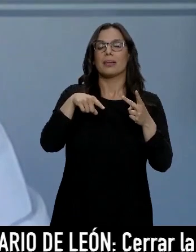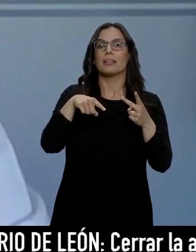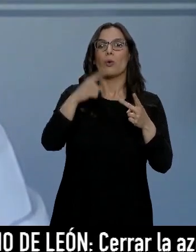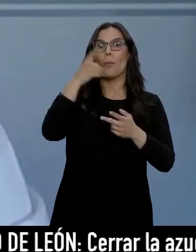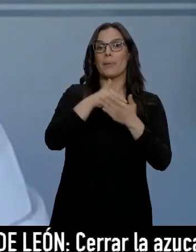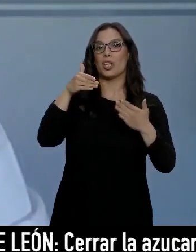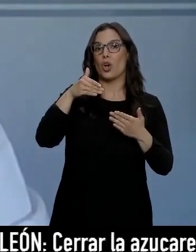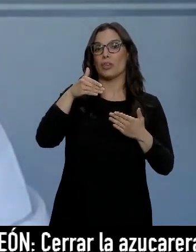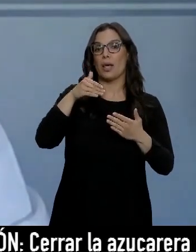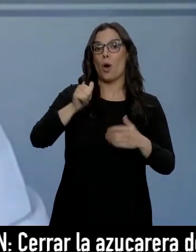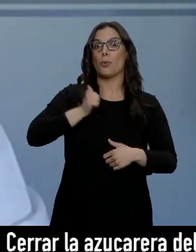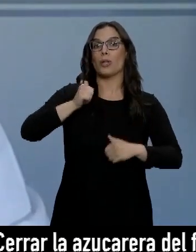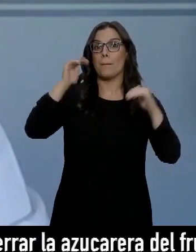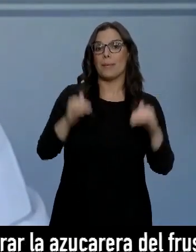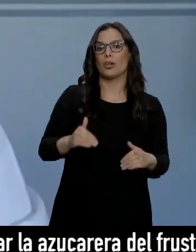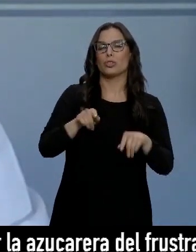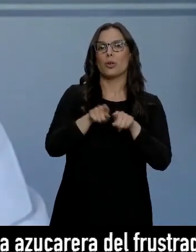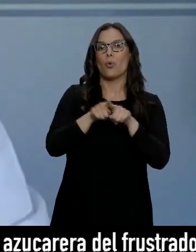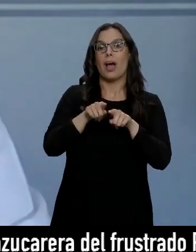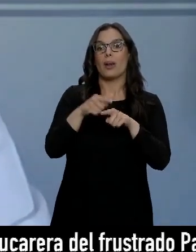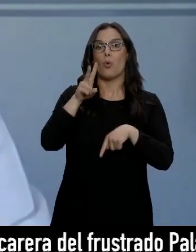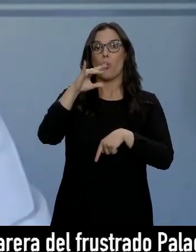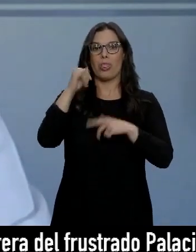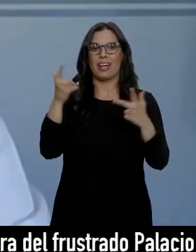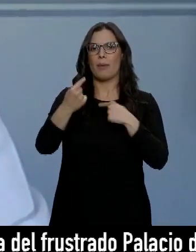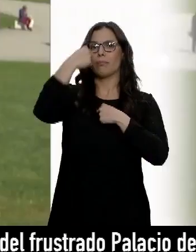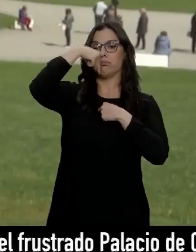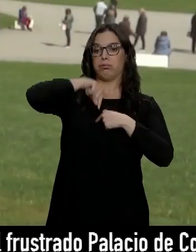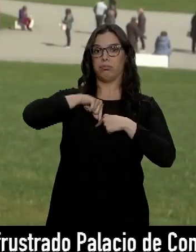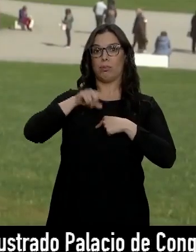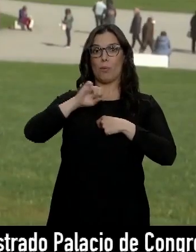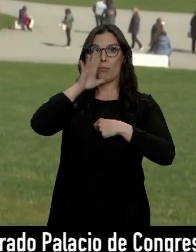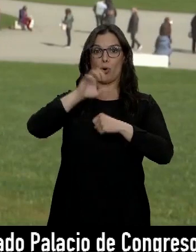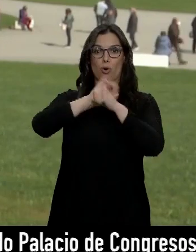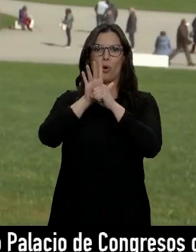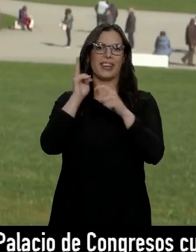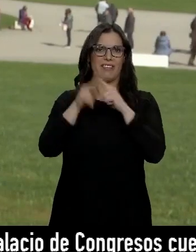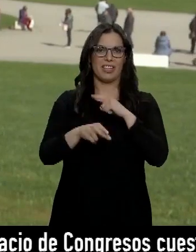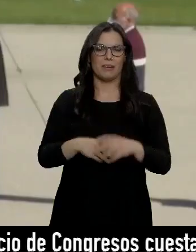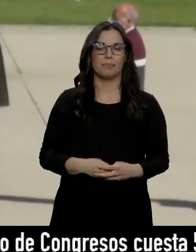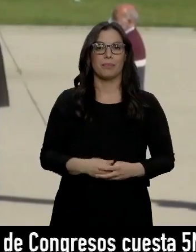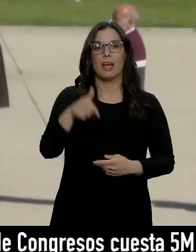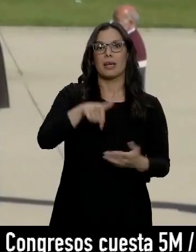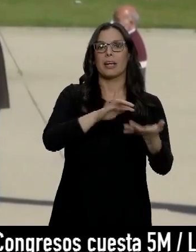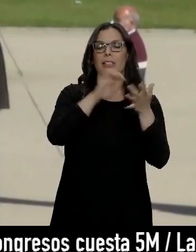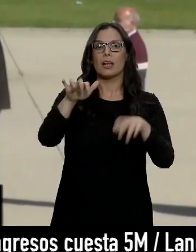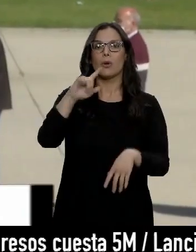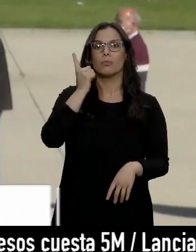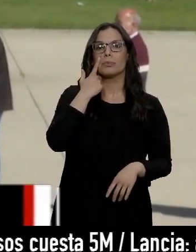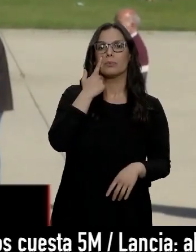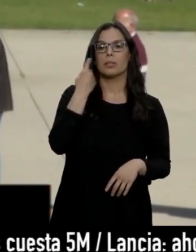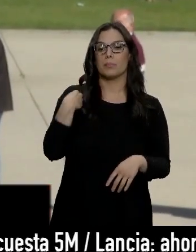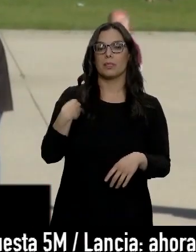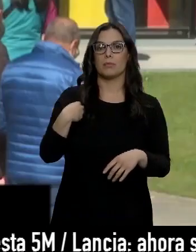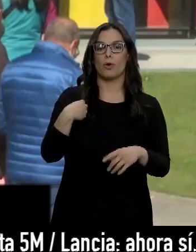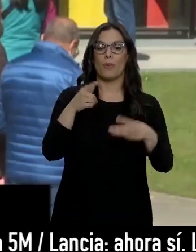su posibilidad de acabar en una UCI intubado por COVID. Aquí en Castilla y León no se ha detectado que la suspensión